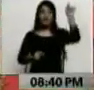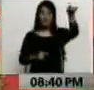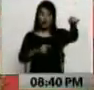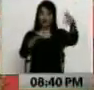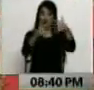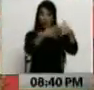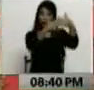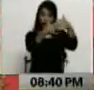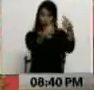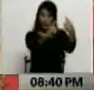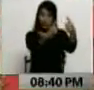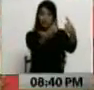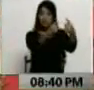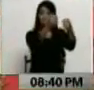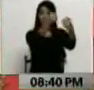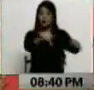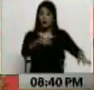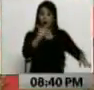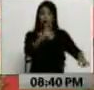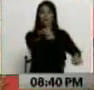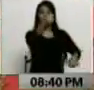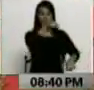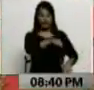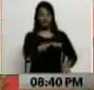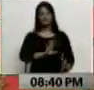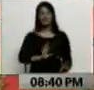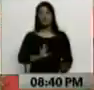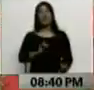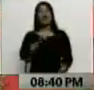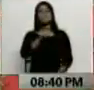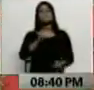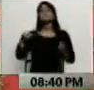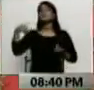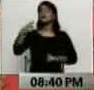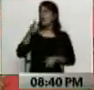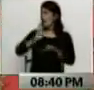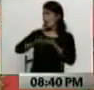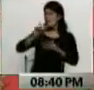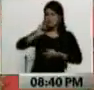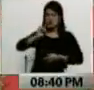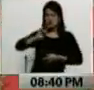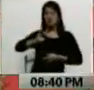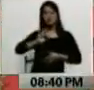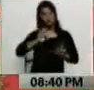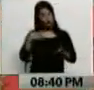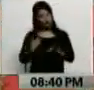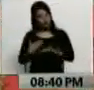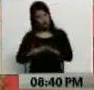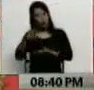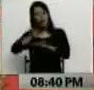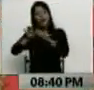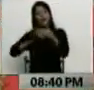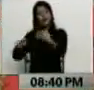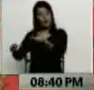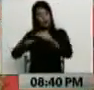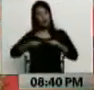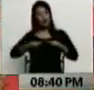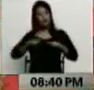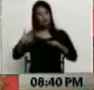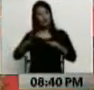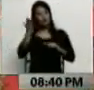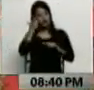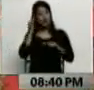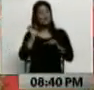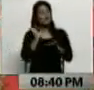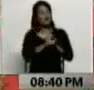por por Estados Unidos lo votaron hoy seguro que mañana dicen que es mentira pues yo tengo la carta yo no la tengo la tiene un